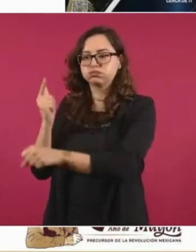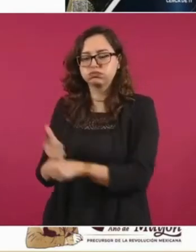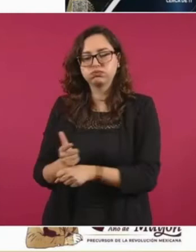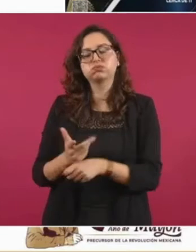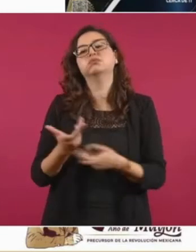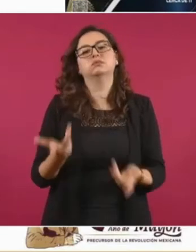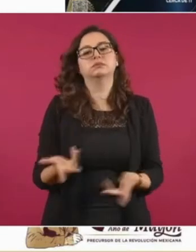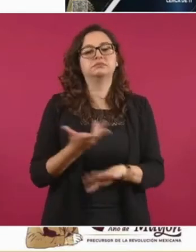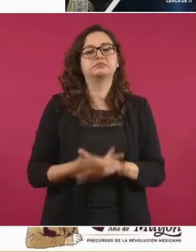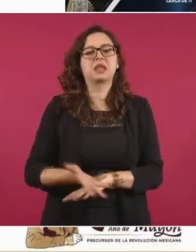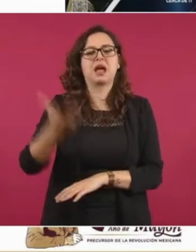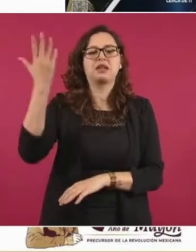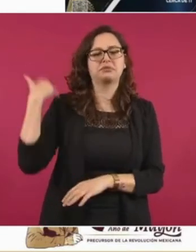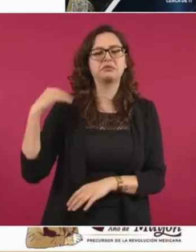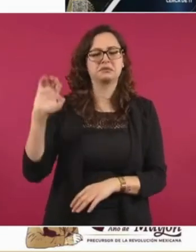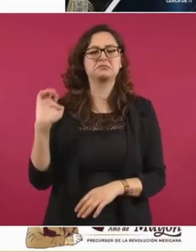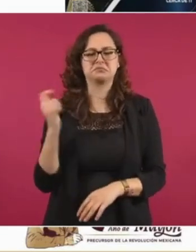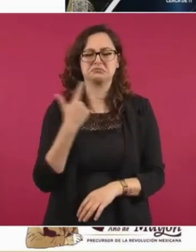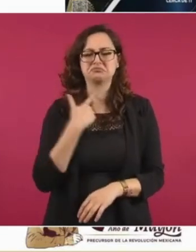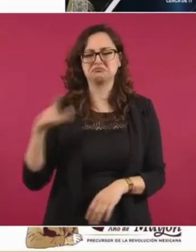complacencia en este aeropuerto,